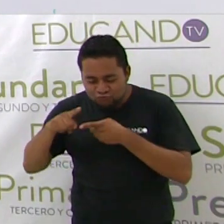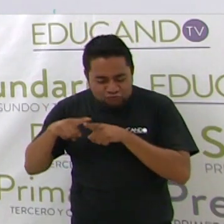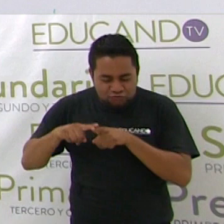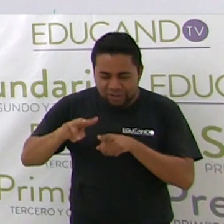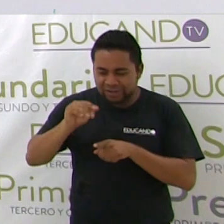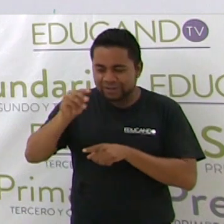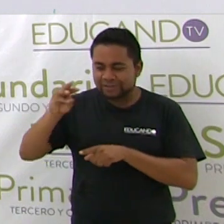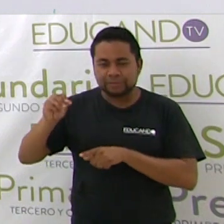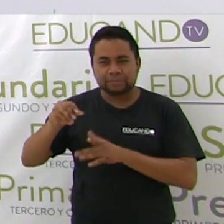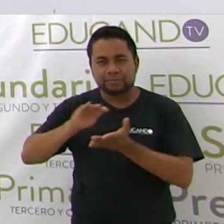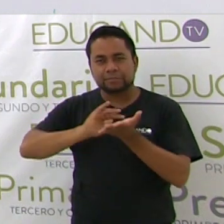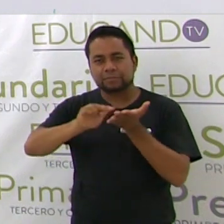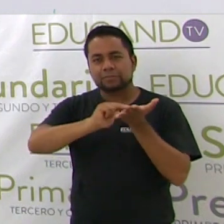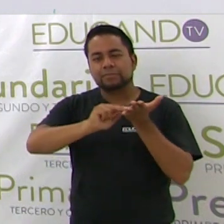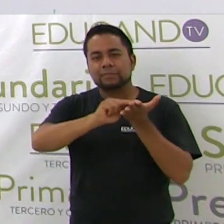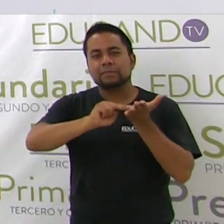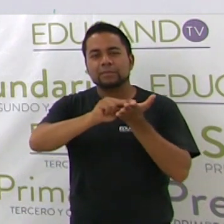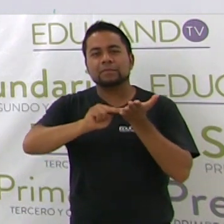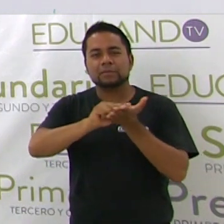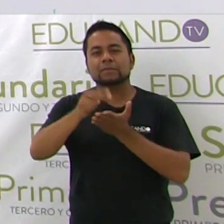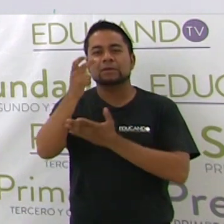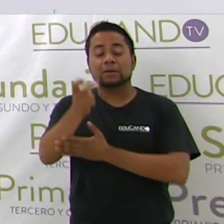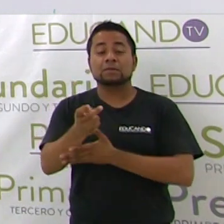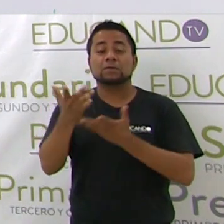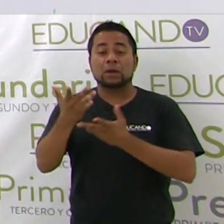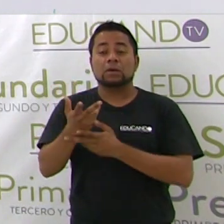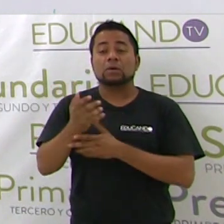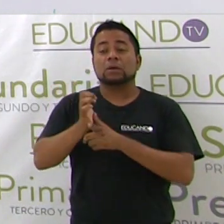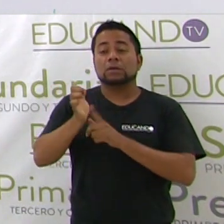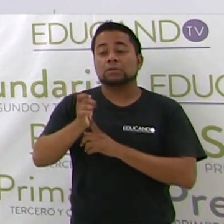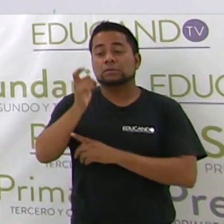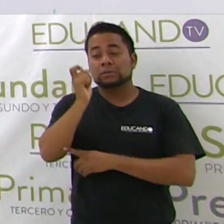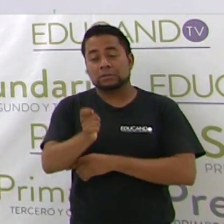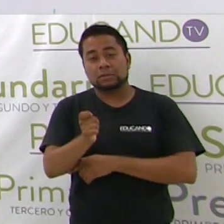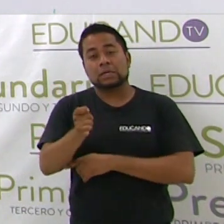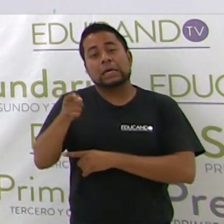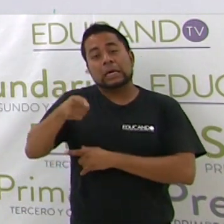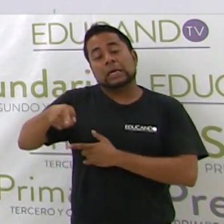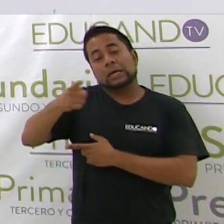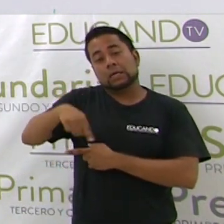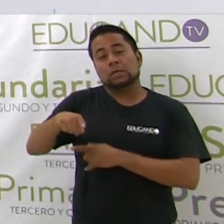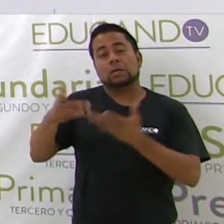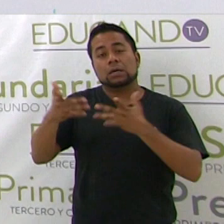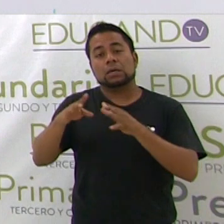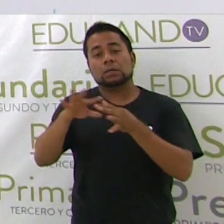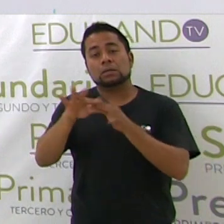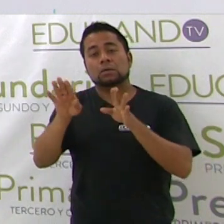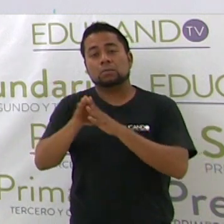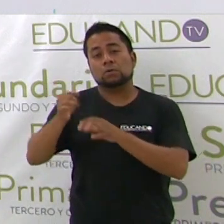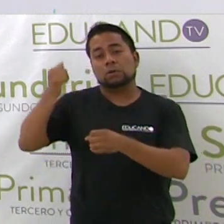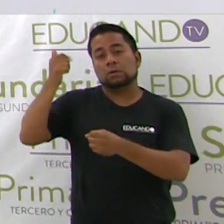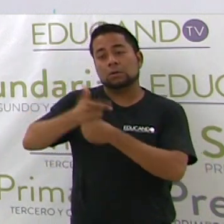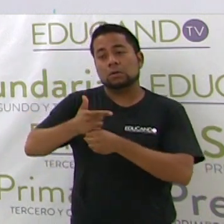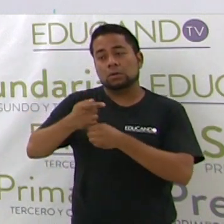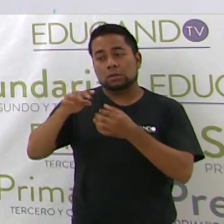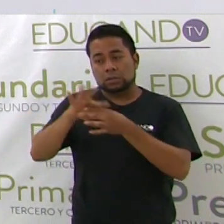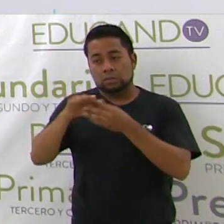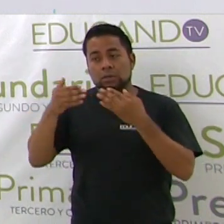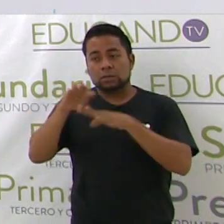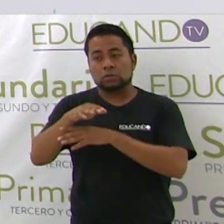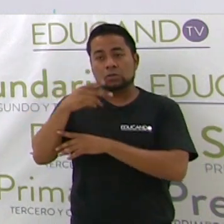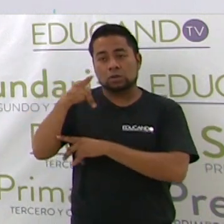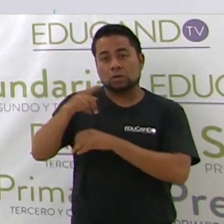ese polvito pinto, ¿verdad? Entonces, ella habla de su descubrimiento, habla de su